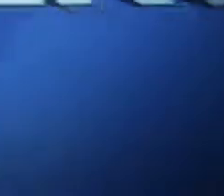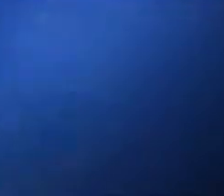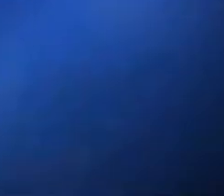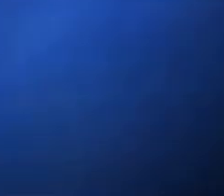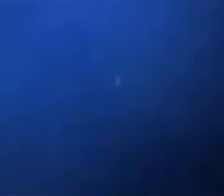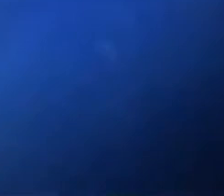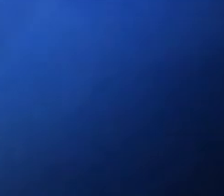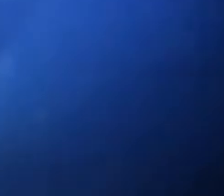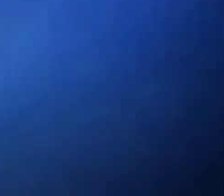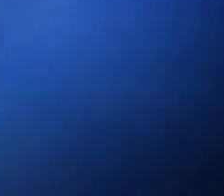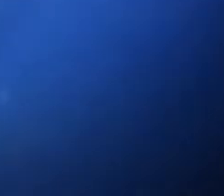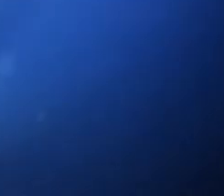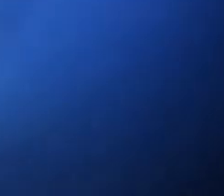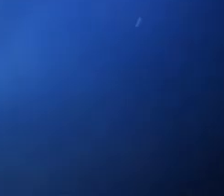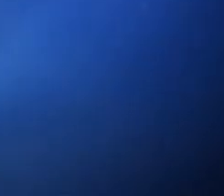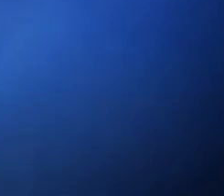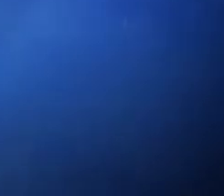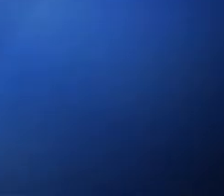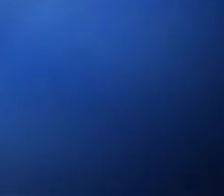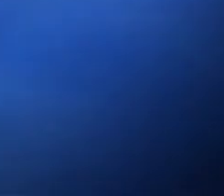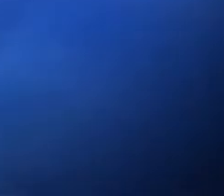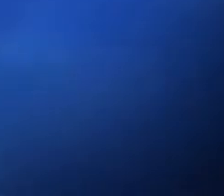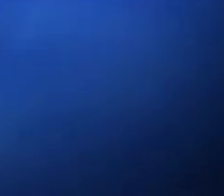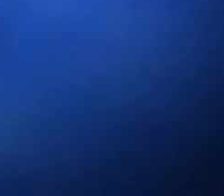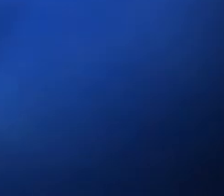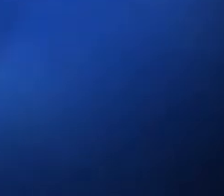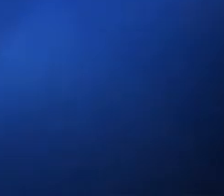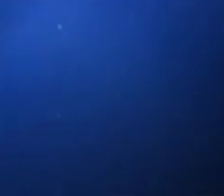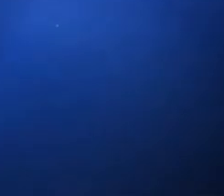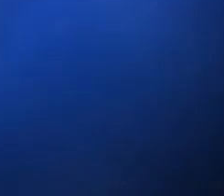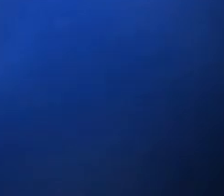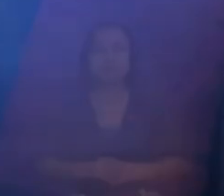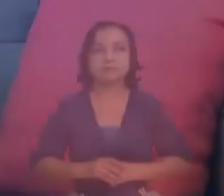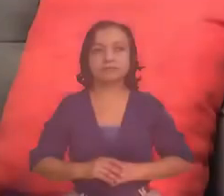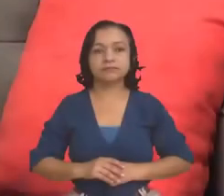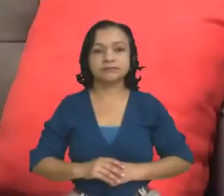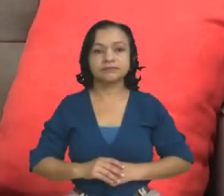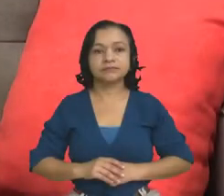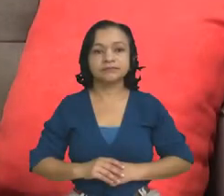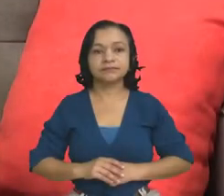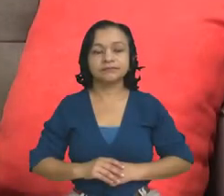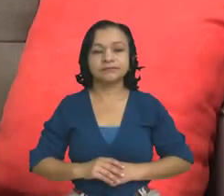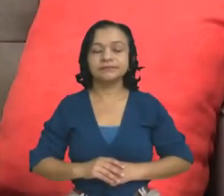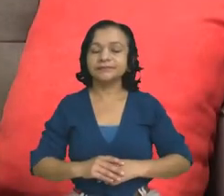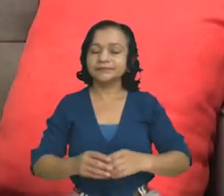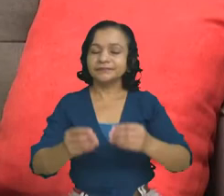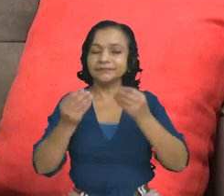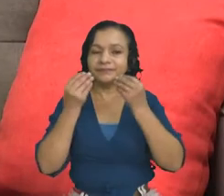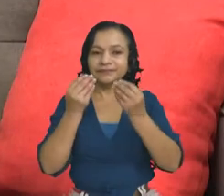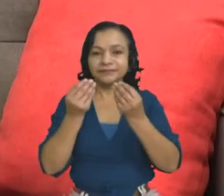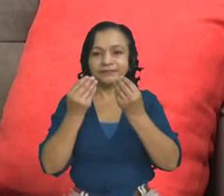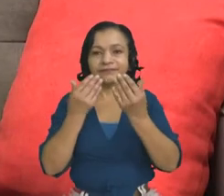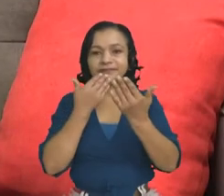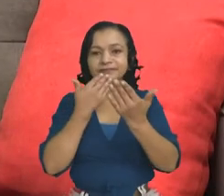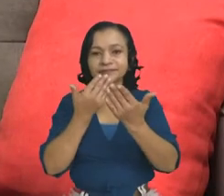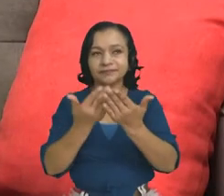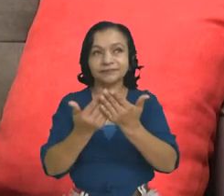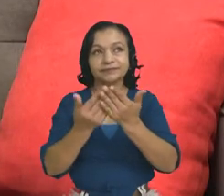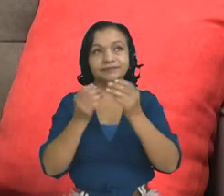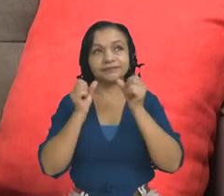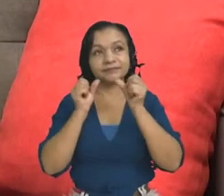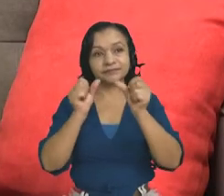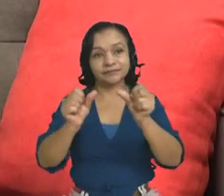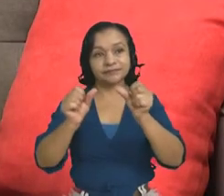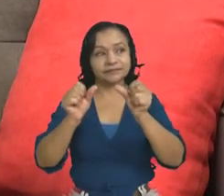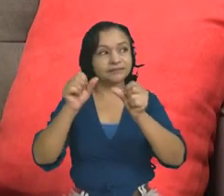Claudia. bendición. Muchísimas gracias por continuar acompañándonos en su programa